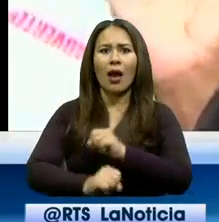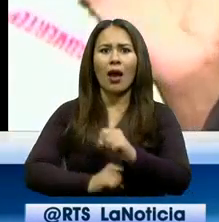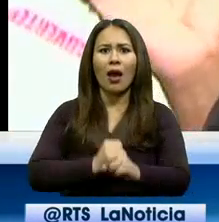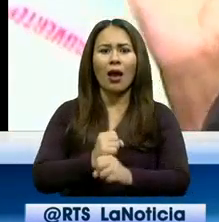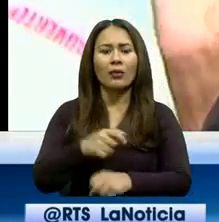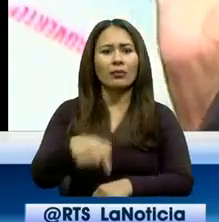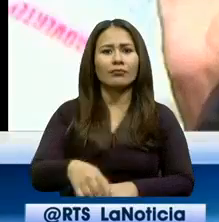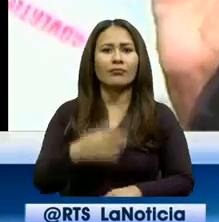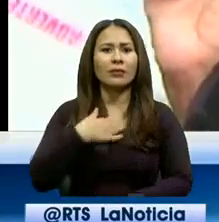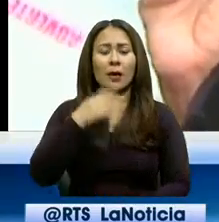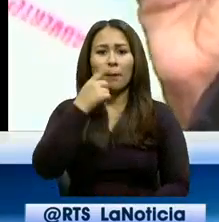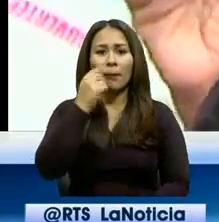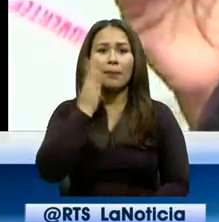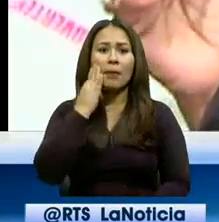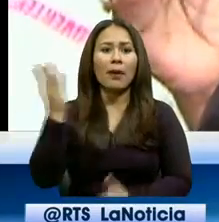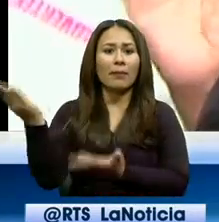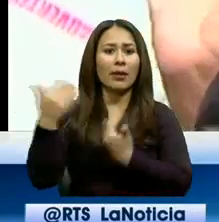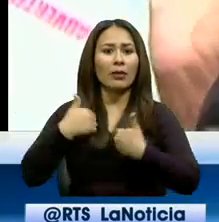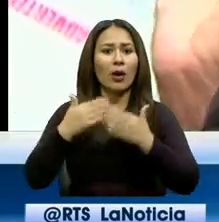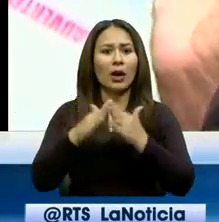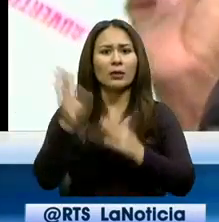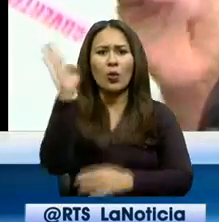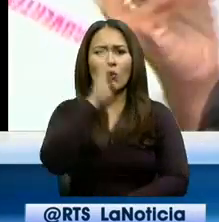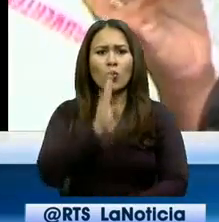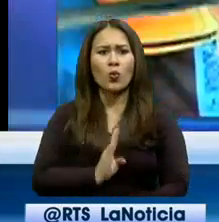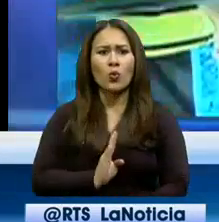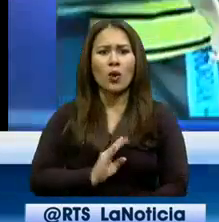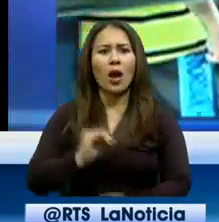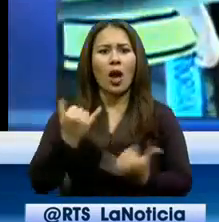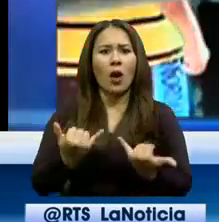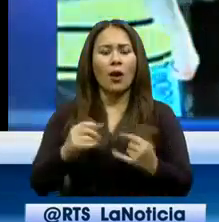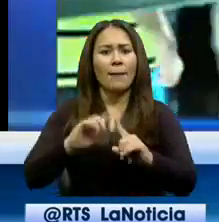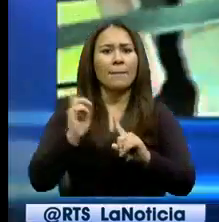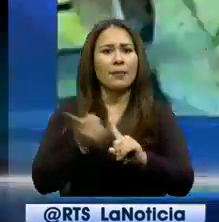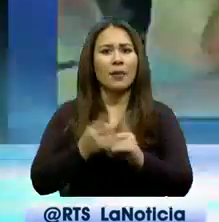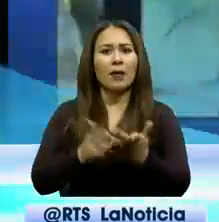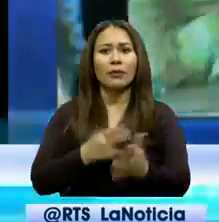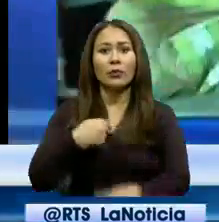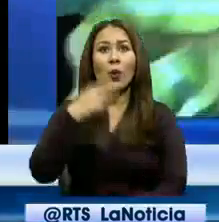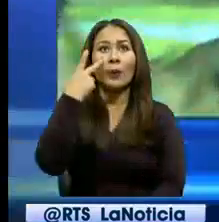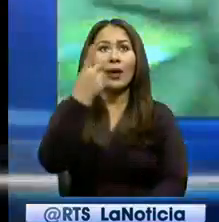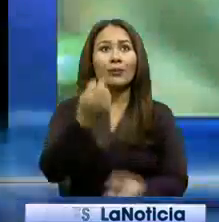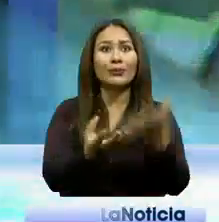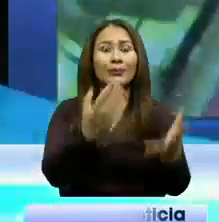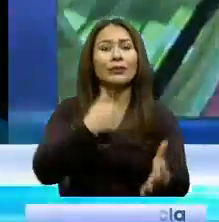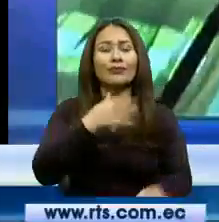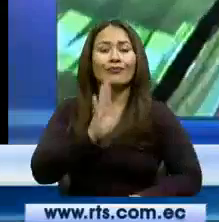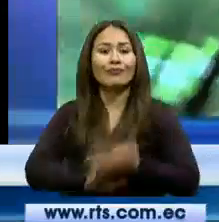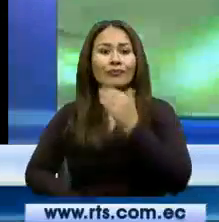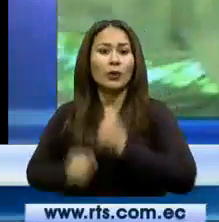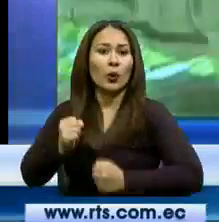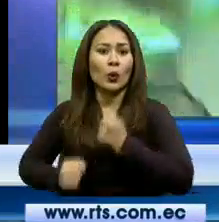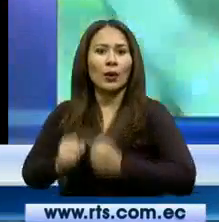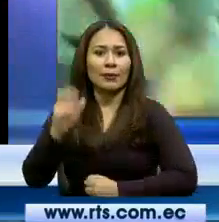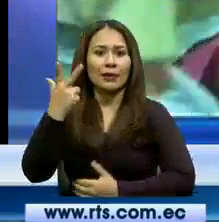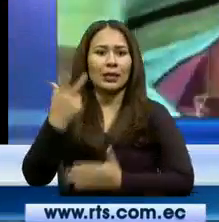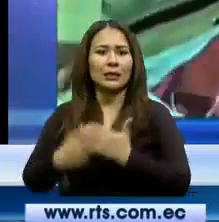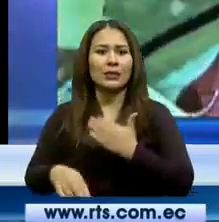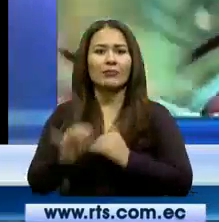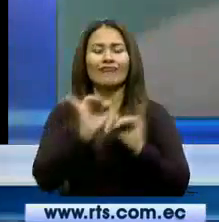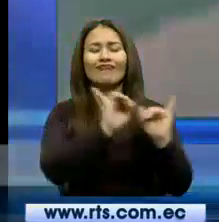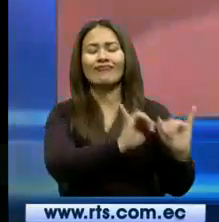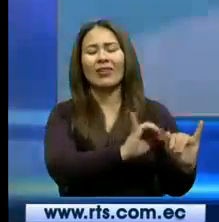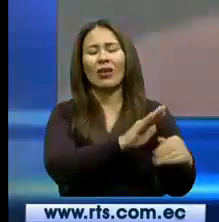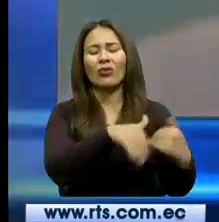mami diferencia en lo que nos ha sucedido es a lo que vi la candela tuve que salir con mis tres hijos y no sea que nada se